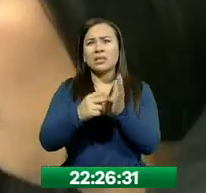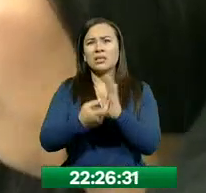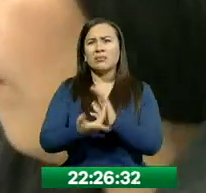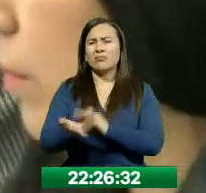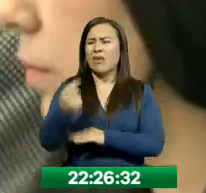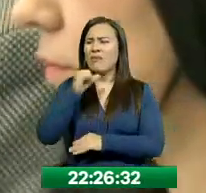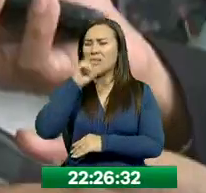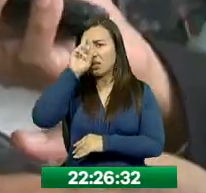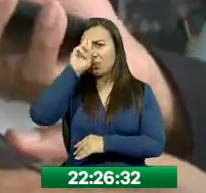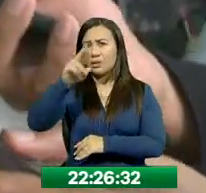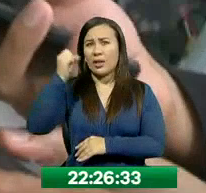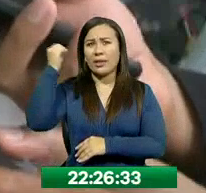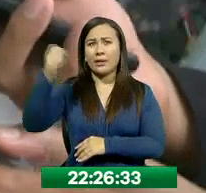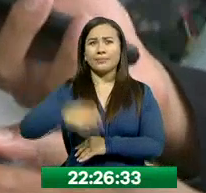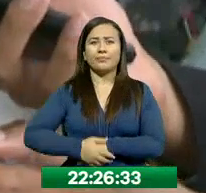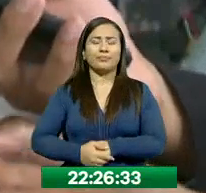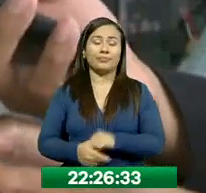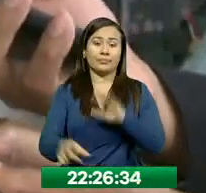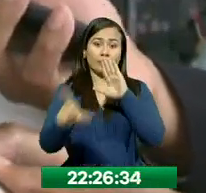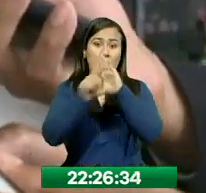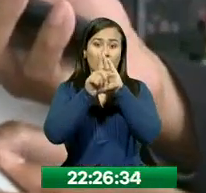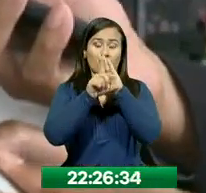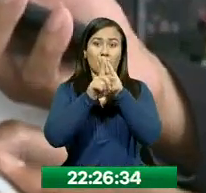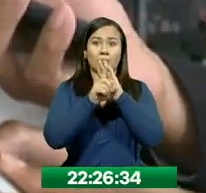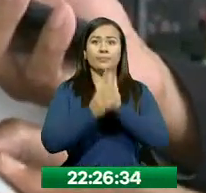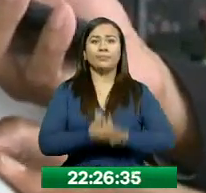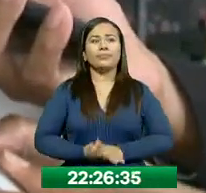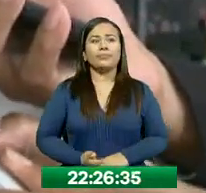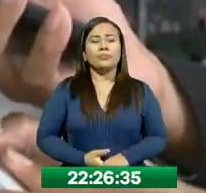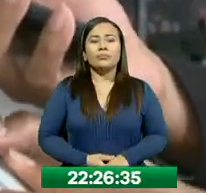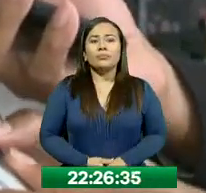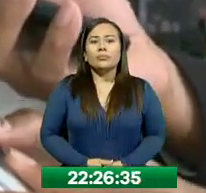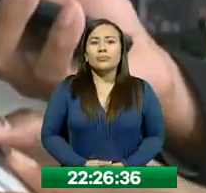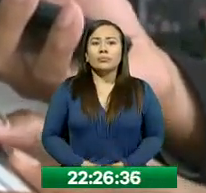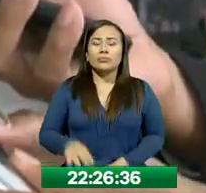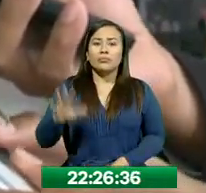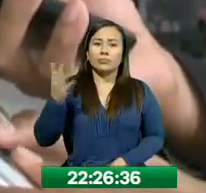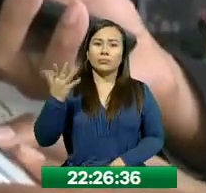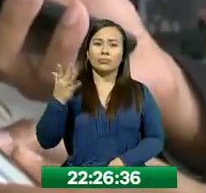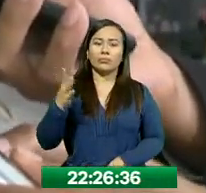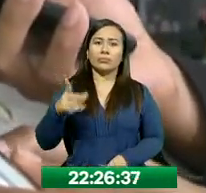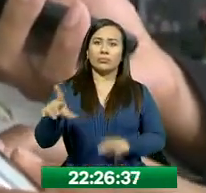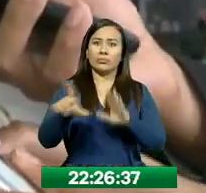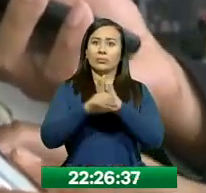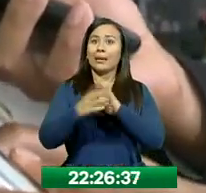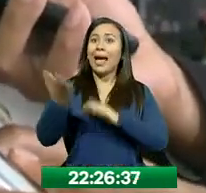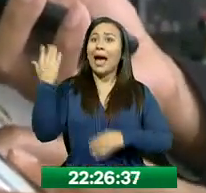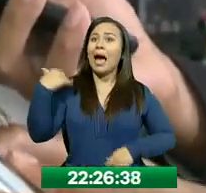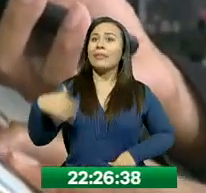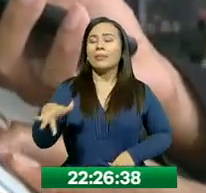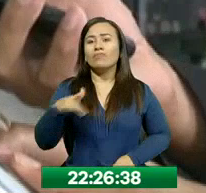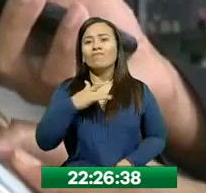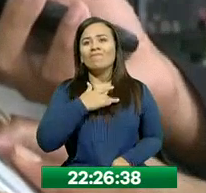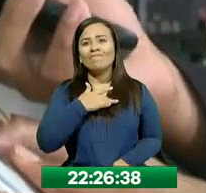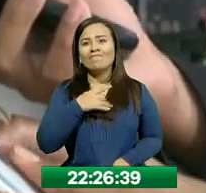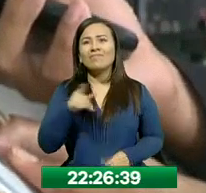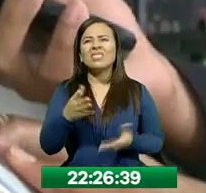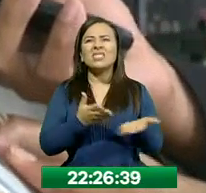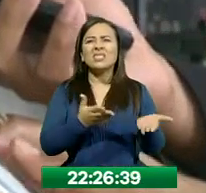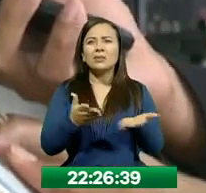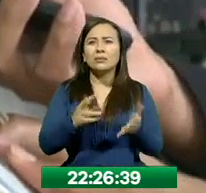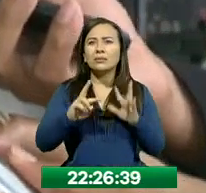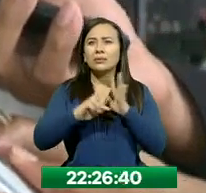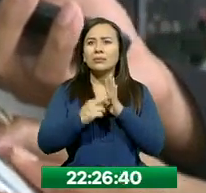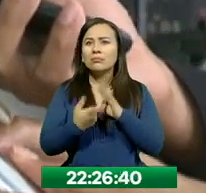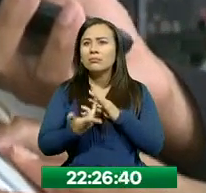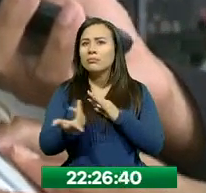violatorio a los derechos. En ninguna ley existen normas deontológicas, solo en la ley de comunicación. En el pasado lamentablemente esto servía para poder tener